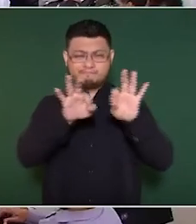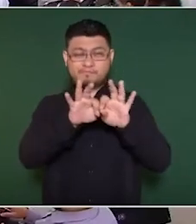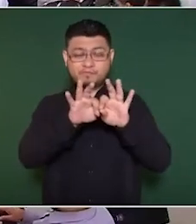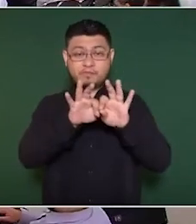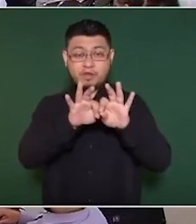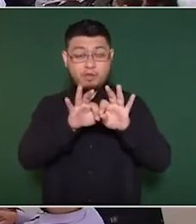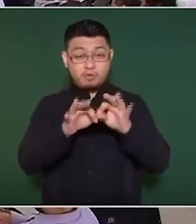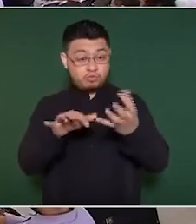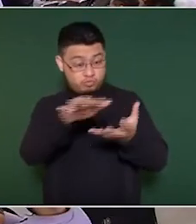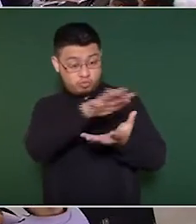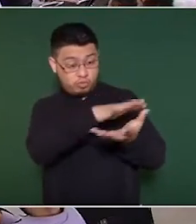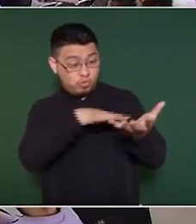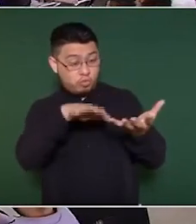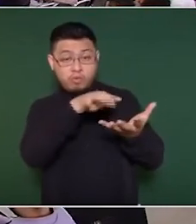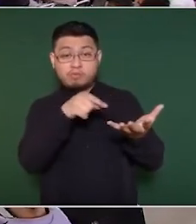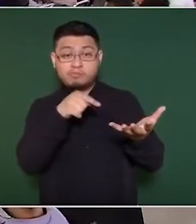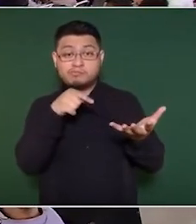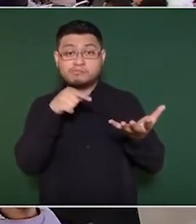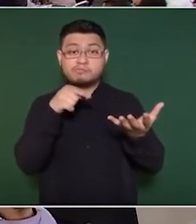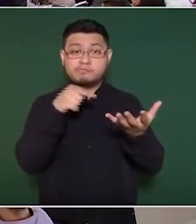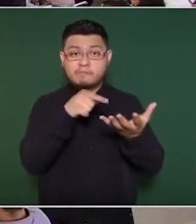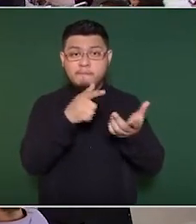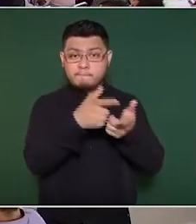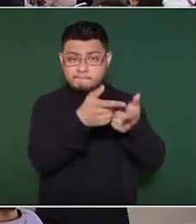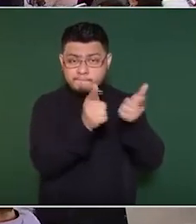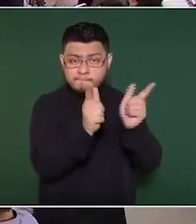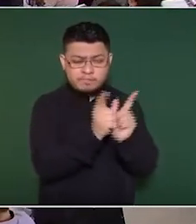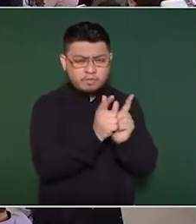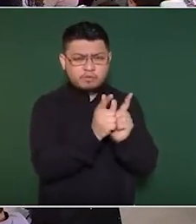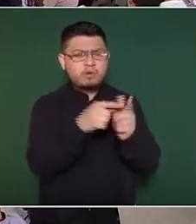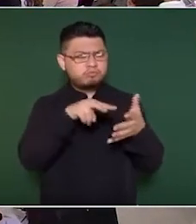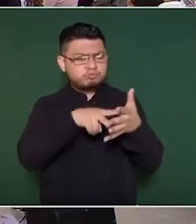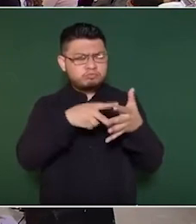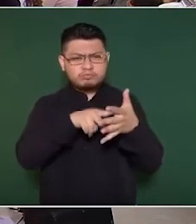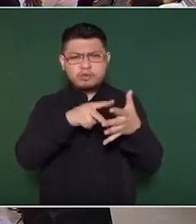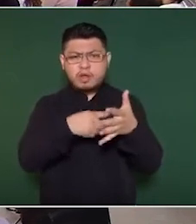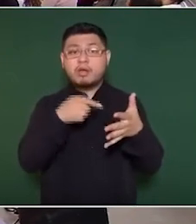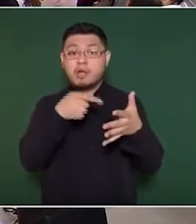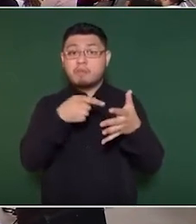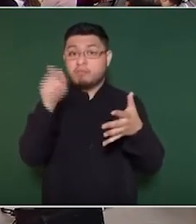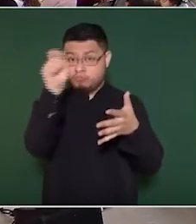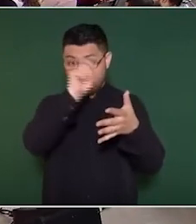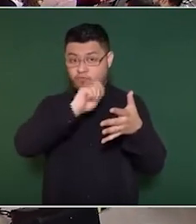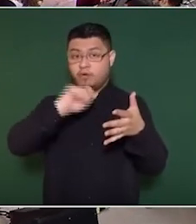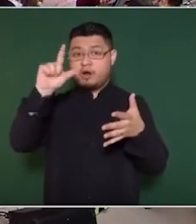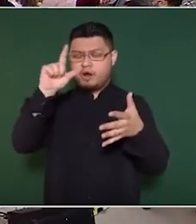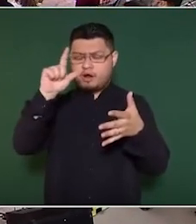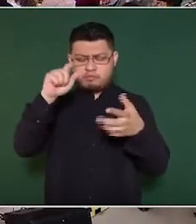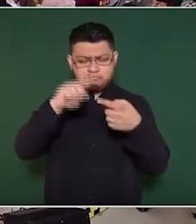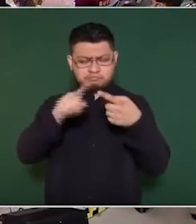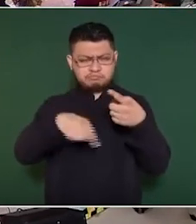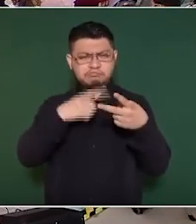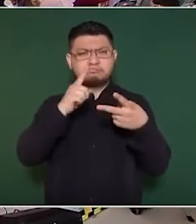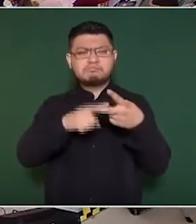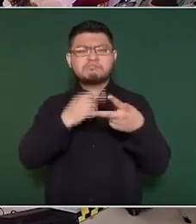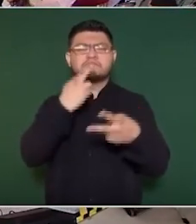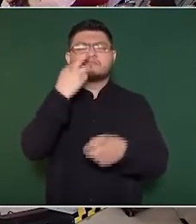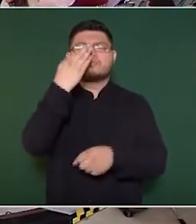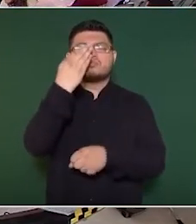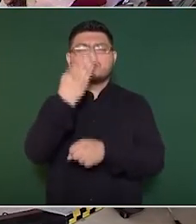ingenieros militares, además de su profesionalismo, son gente responsables, honestas